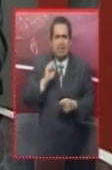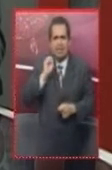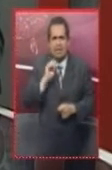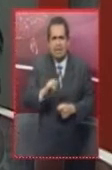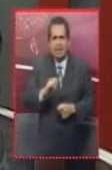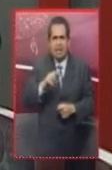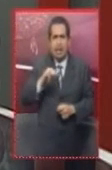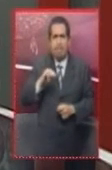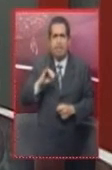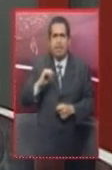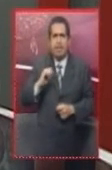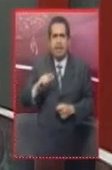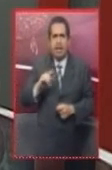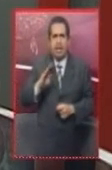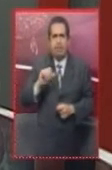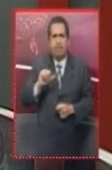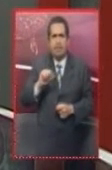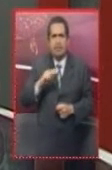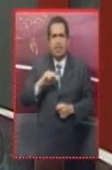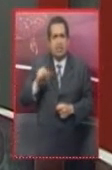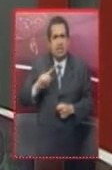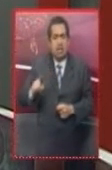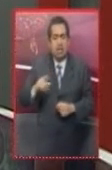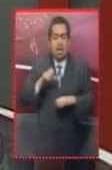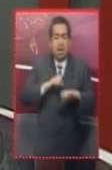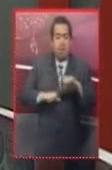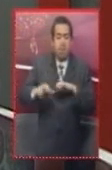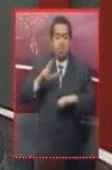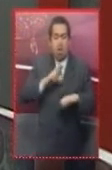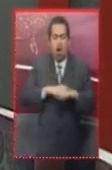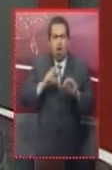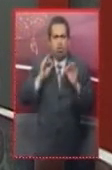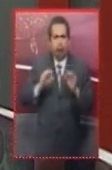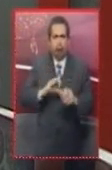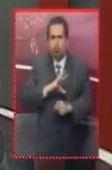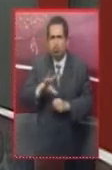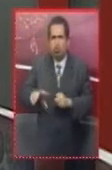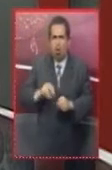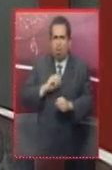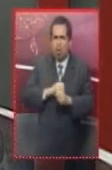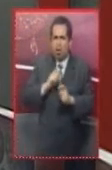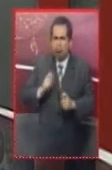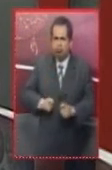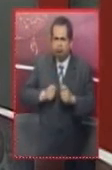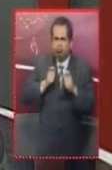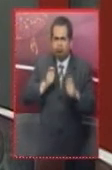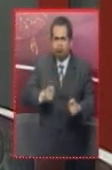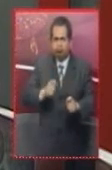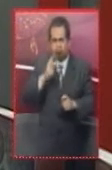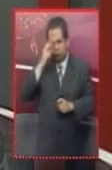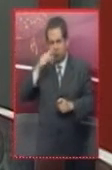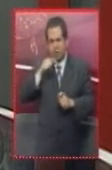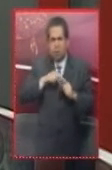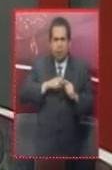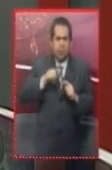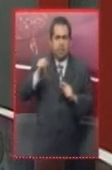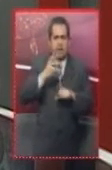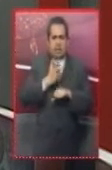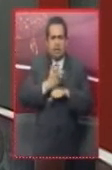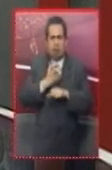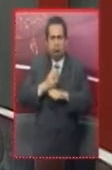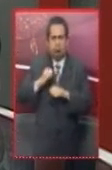ciudadano Miguel Basáñez Ebergenji como embajador extraordinario y plenipotenciario de México en los Estados Unidos de